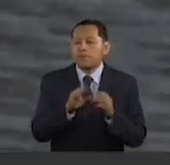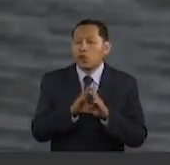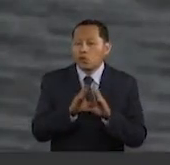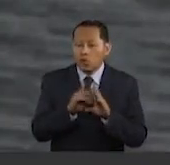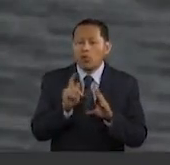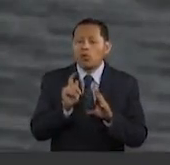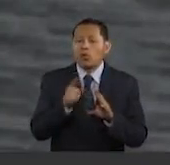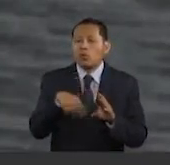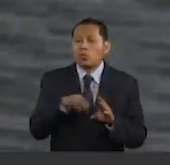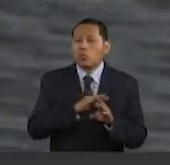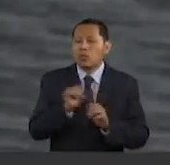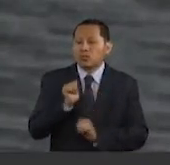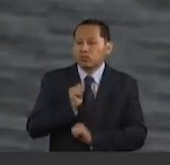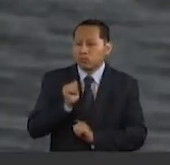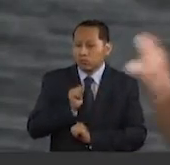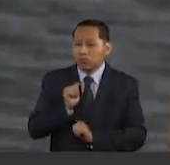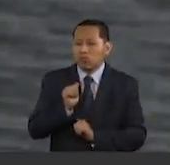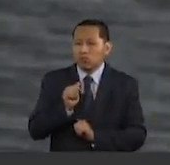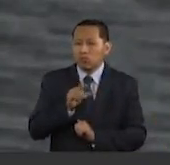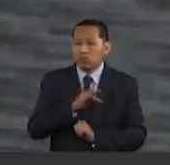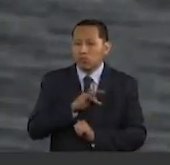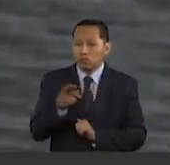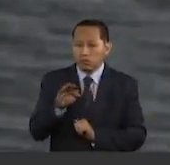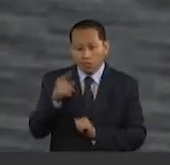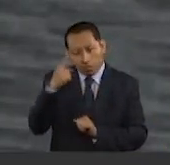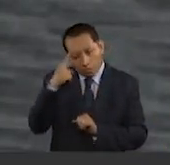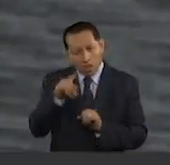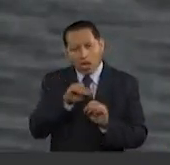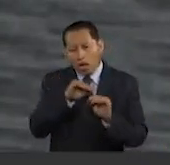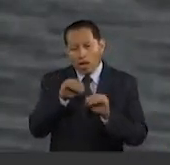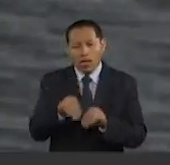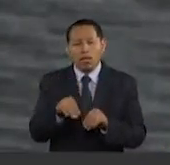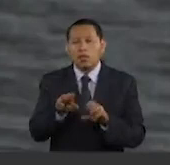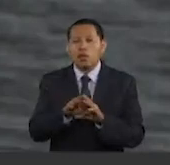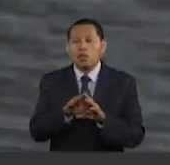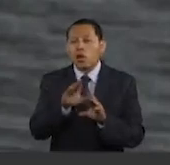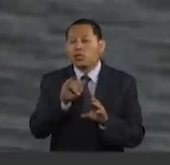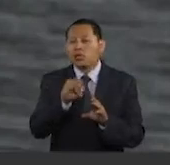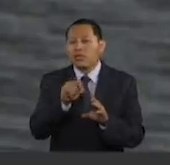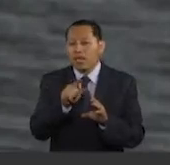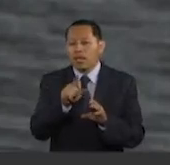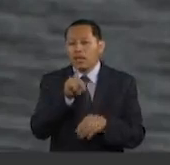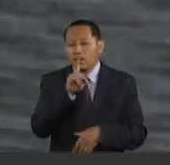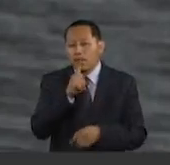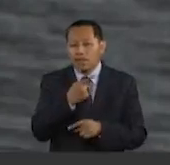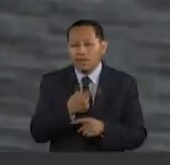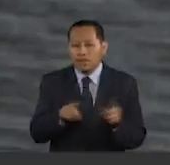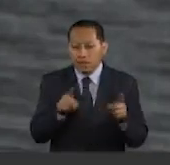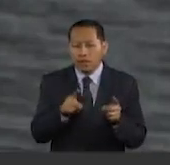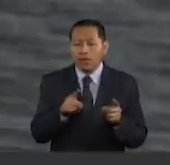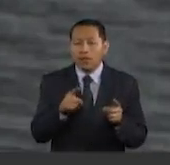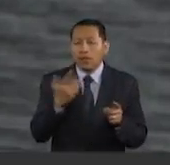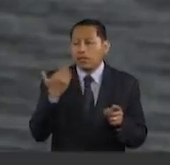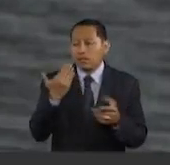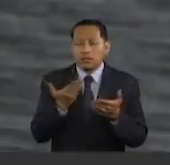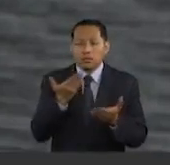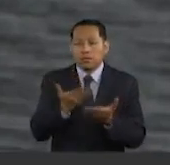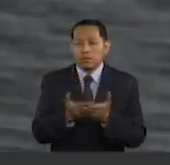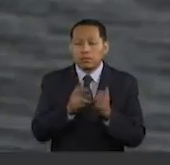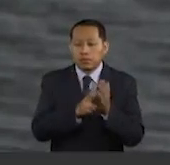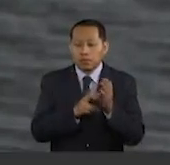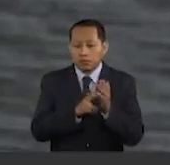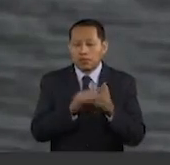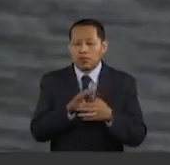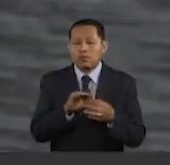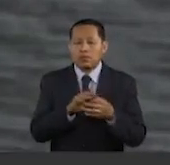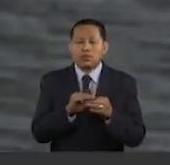Armadas a el ámbito civil. Esta reforma de la cual hablamos